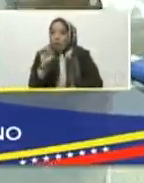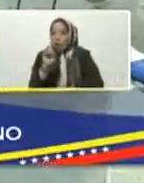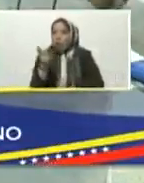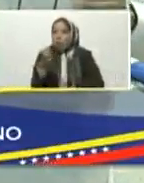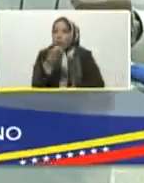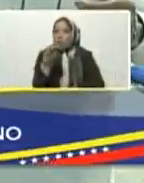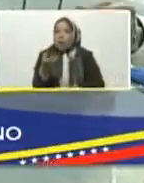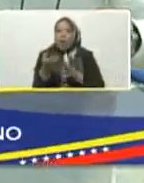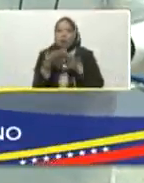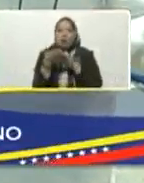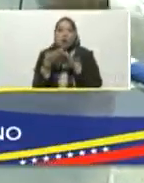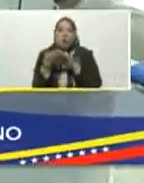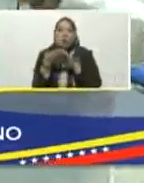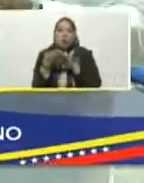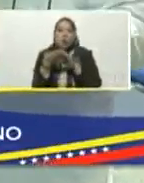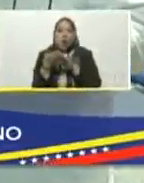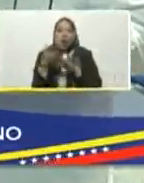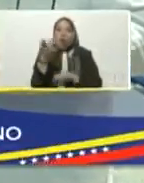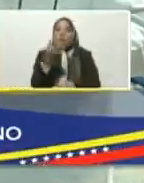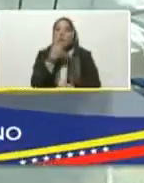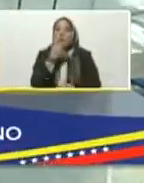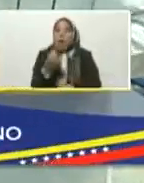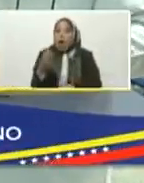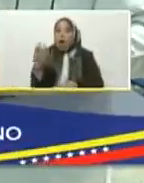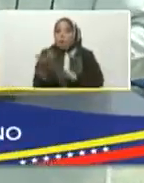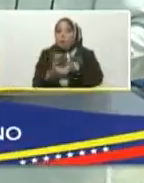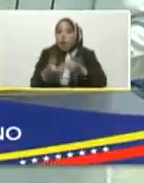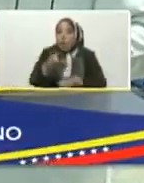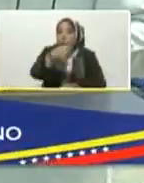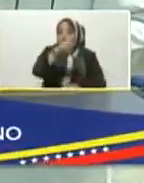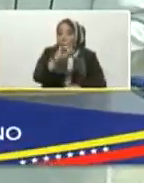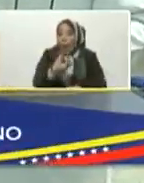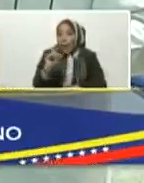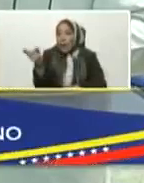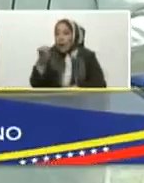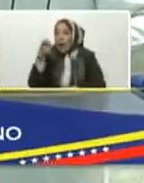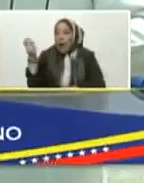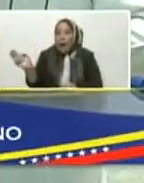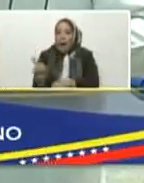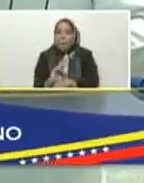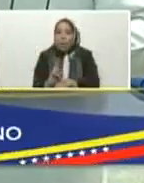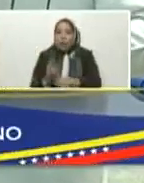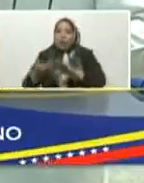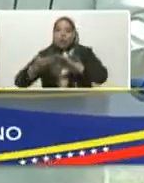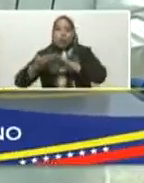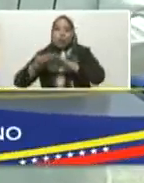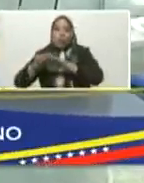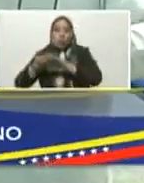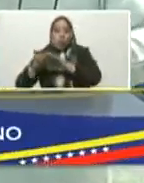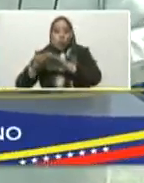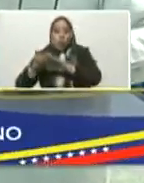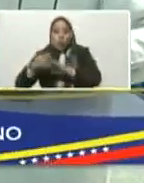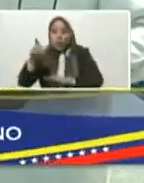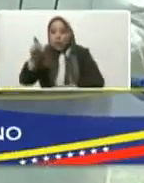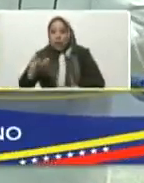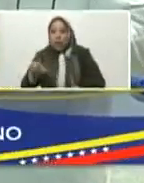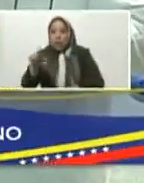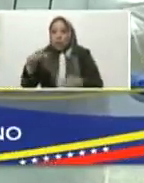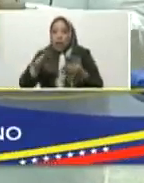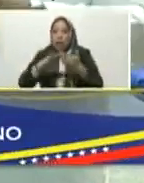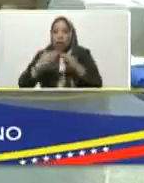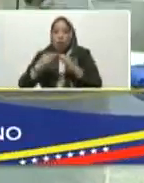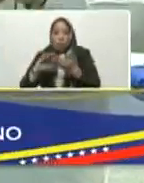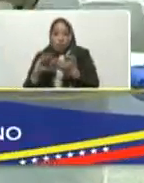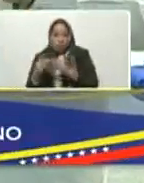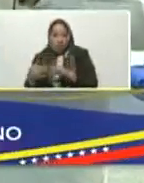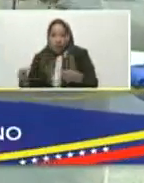buscar problema que surge, problema que se resuelve. Y articularse a los comités de salud, a los